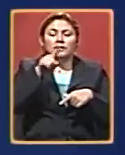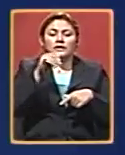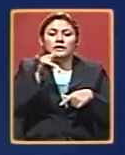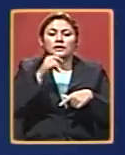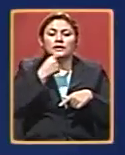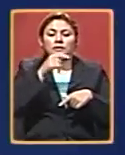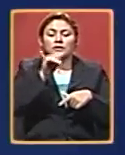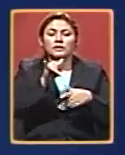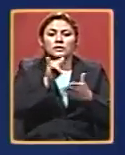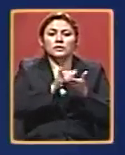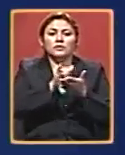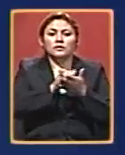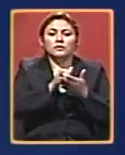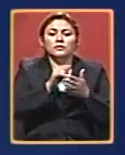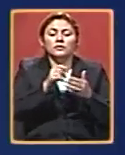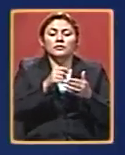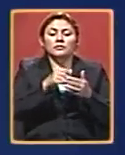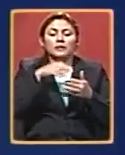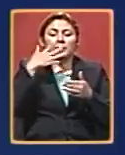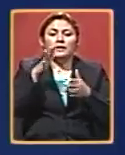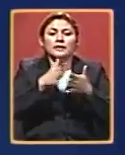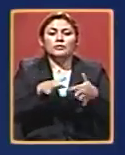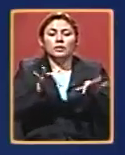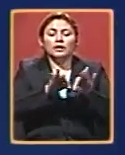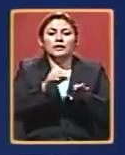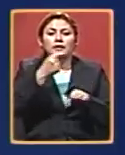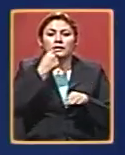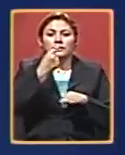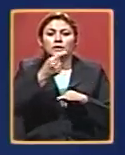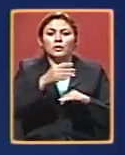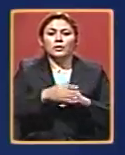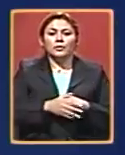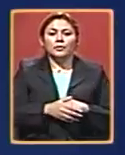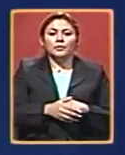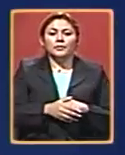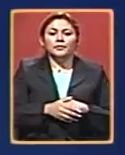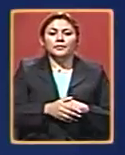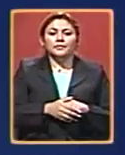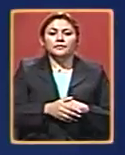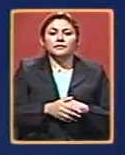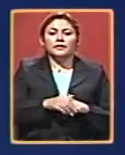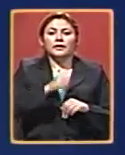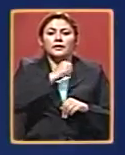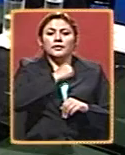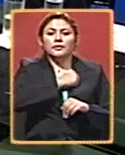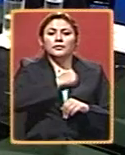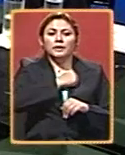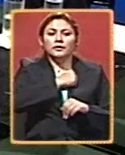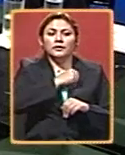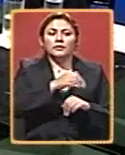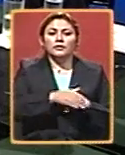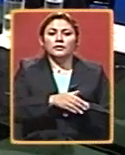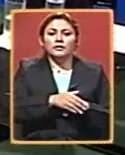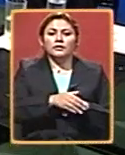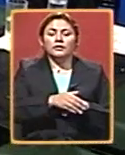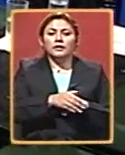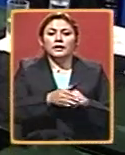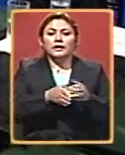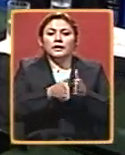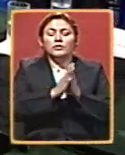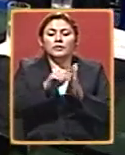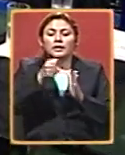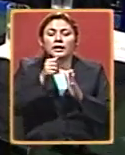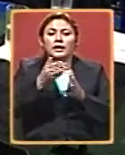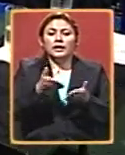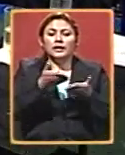Entonces me parece que es importante digamos, señalarlo. Lo otro es que... de señalar lo otro, le vamos a pedir al canal